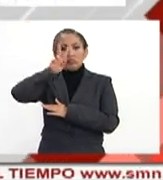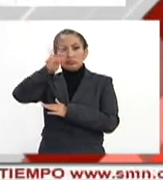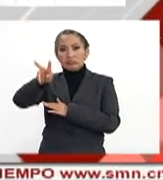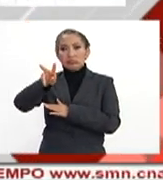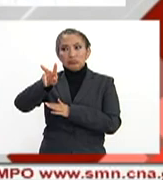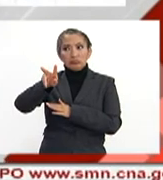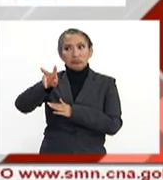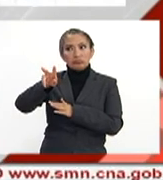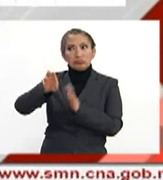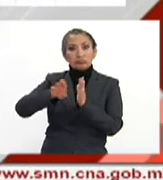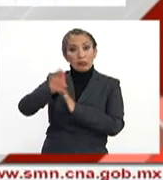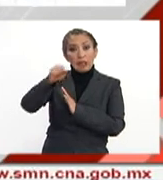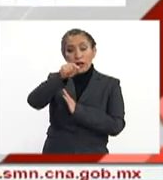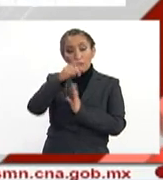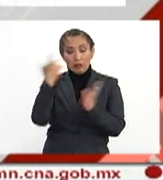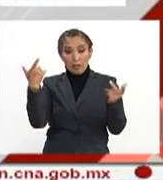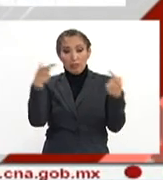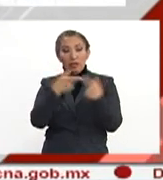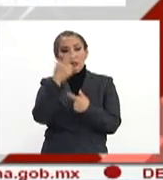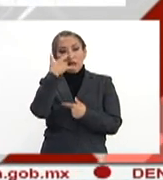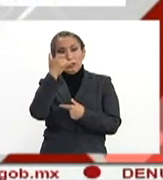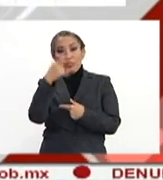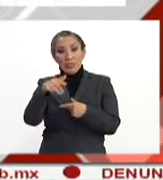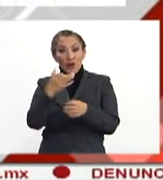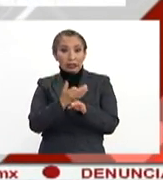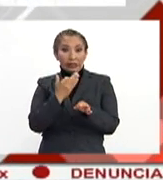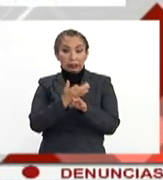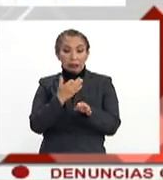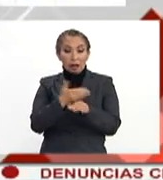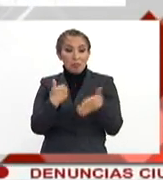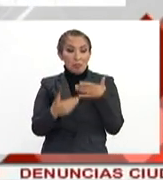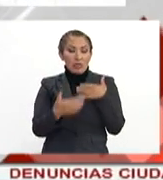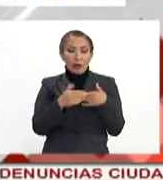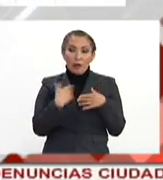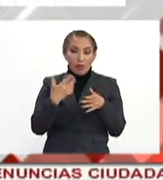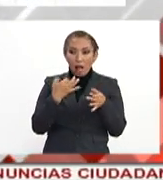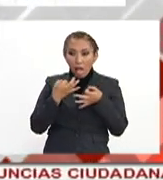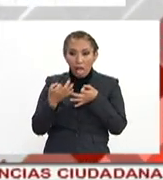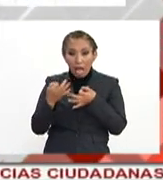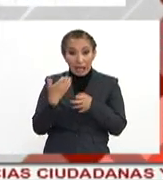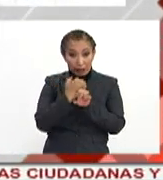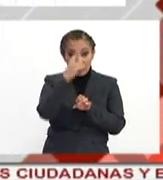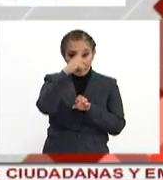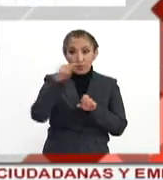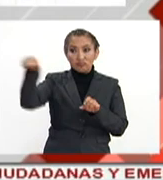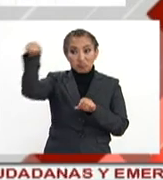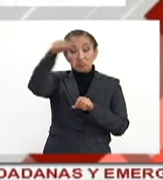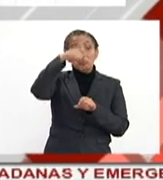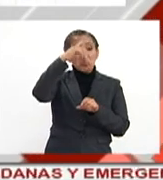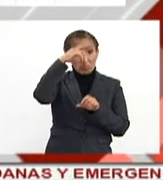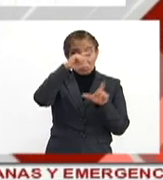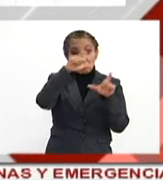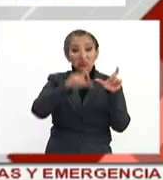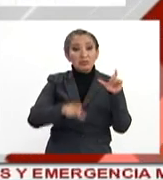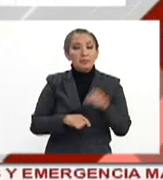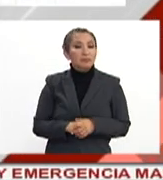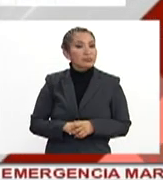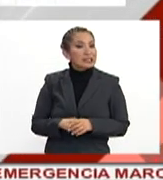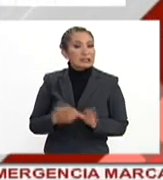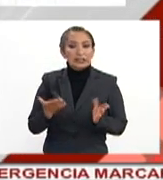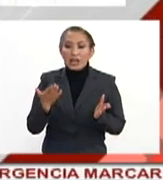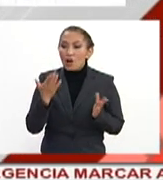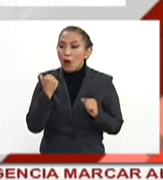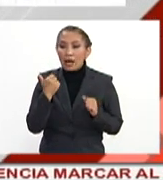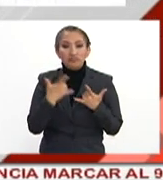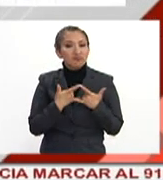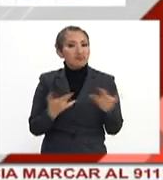término, pues digamos, nuestro fenómeno electoral de la temporada, por llamarlo así, no solamente en el Estado de México, sino a nivel nacional. No tenemos